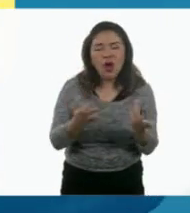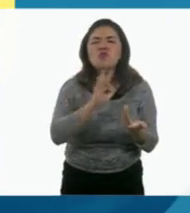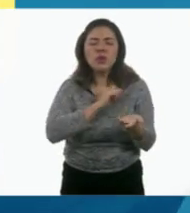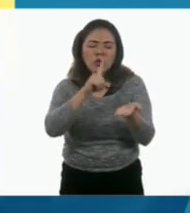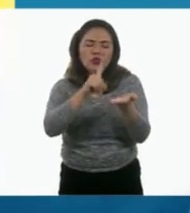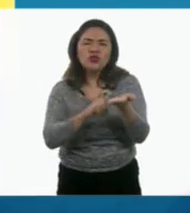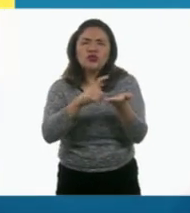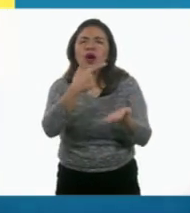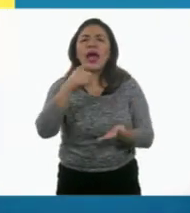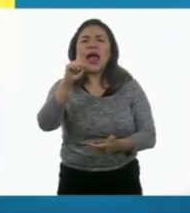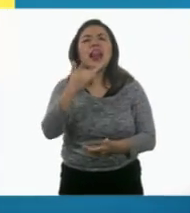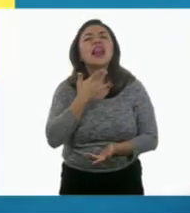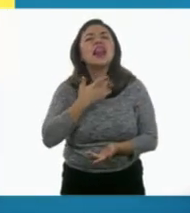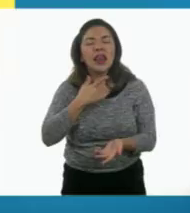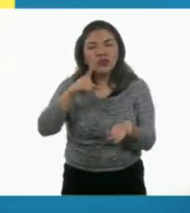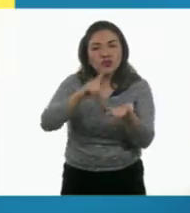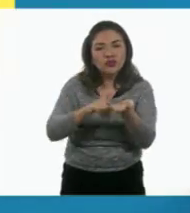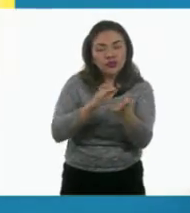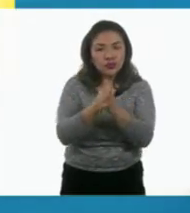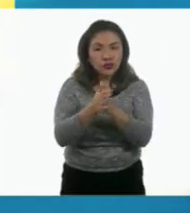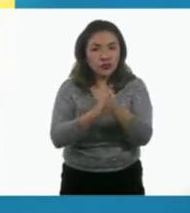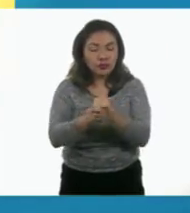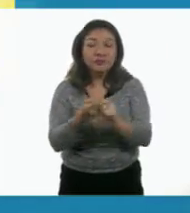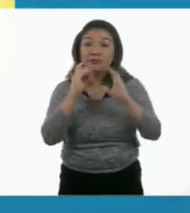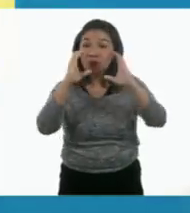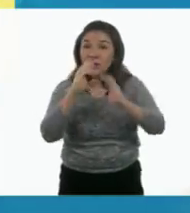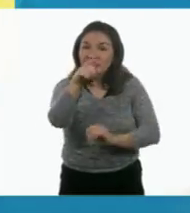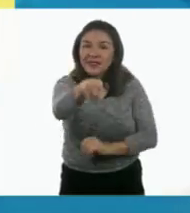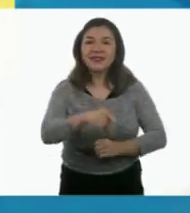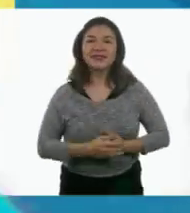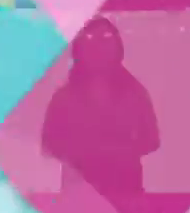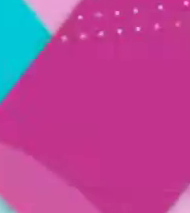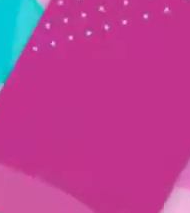usa desinfectantes a base de alcohol. ¡Cuídate!